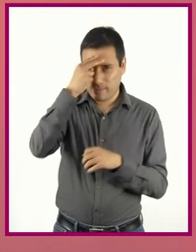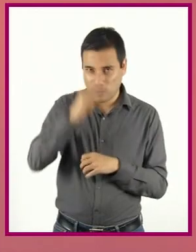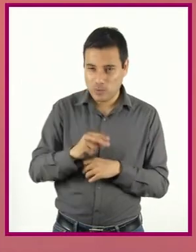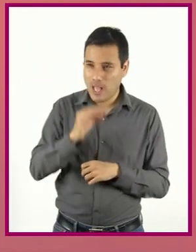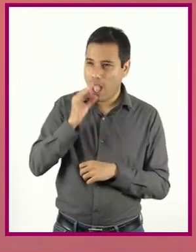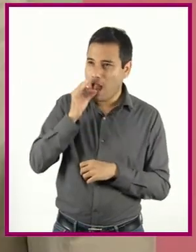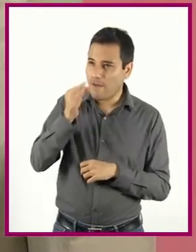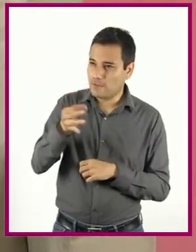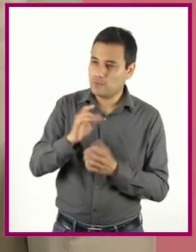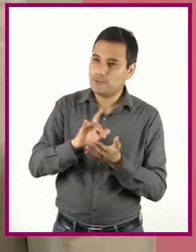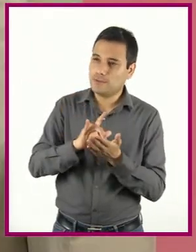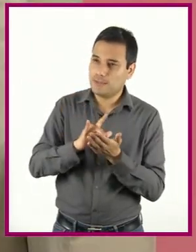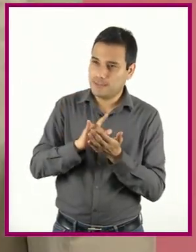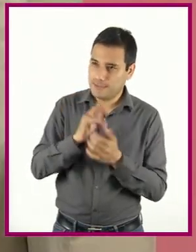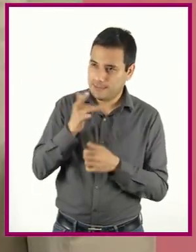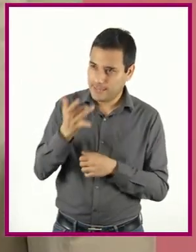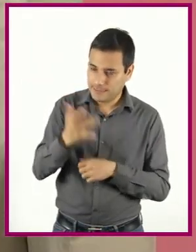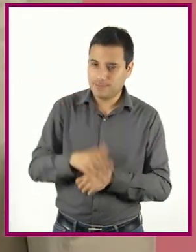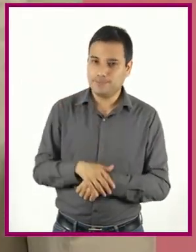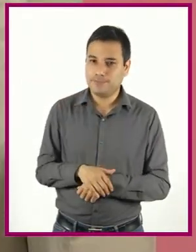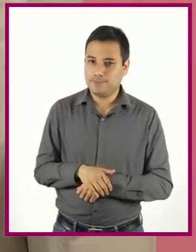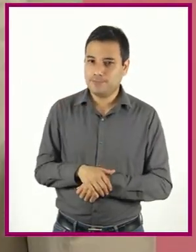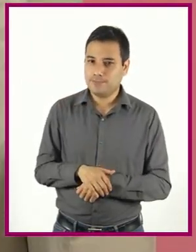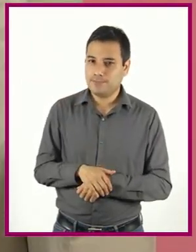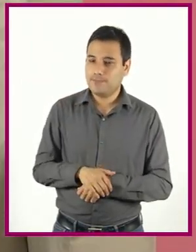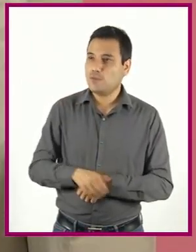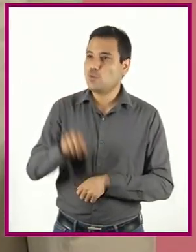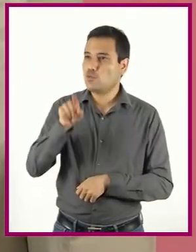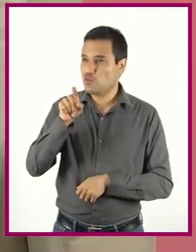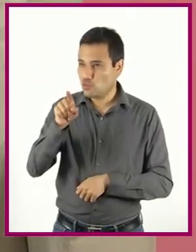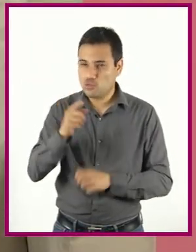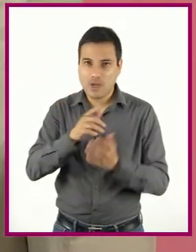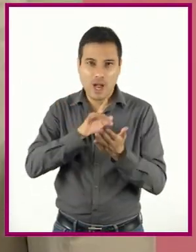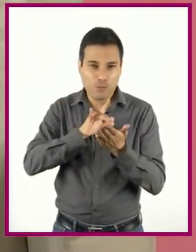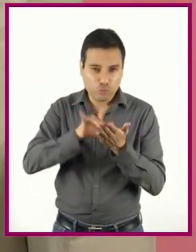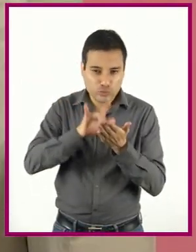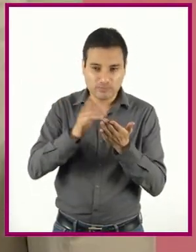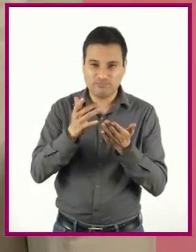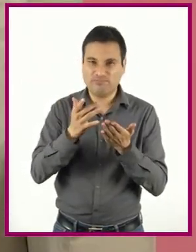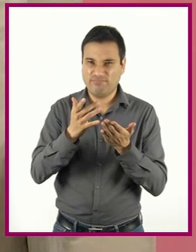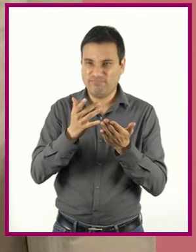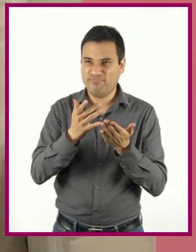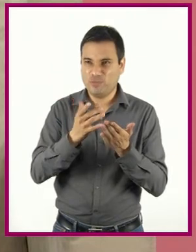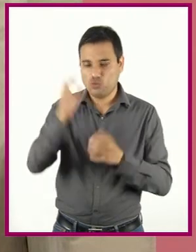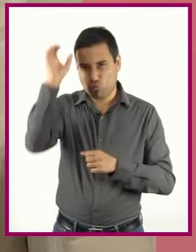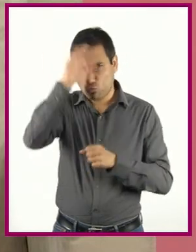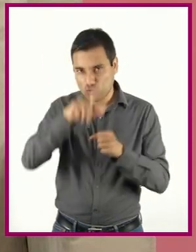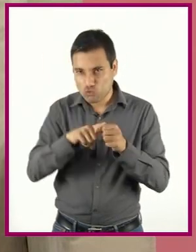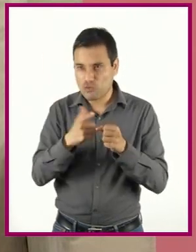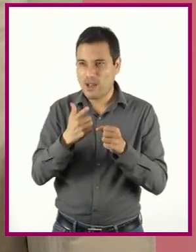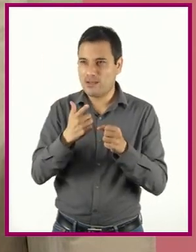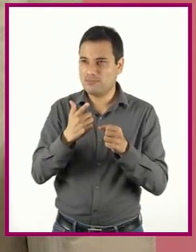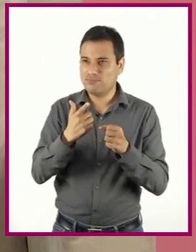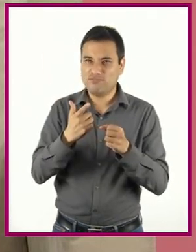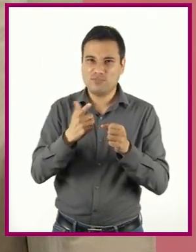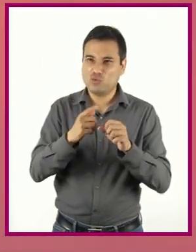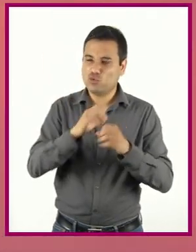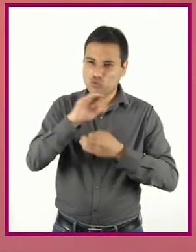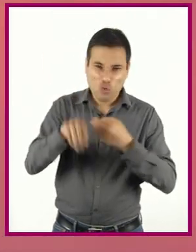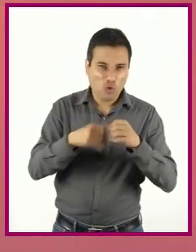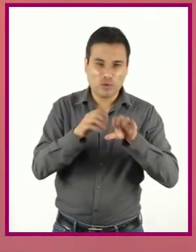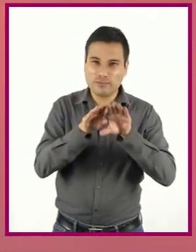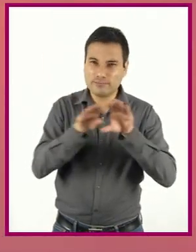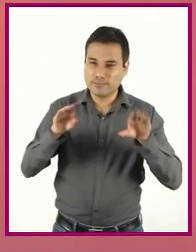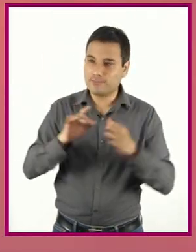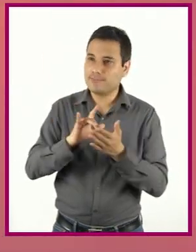sincero agradecimiento por trabajar a favor de la igualdad, la equidad y la interculturalidad. Por siempre, muchas